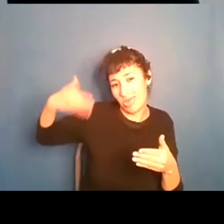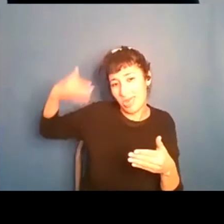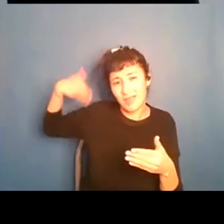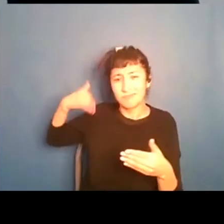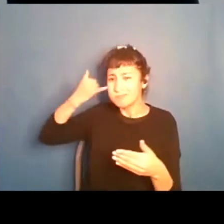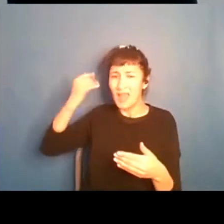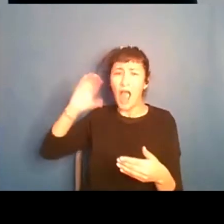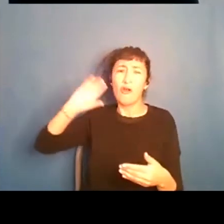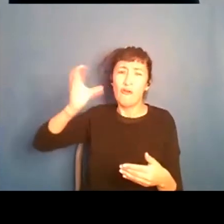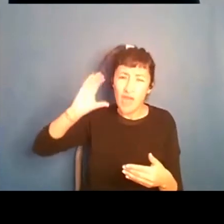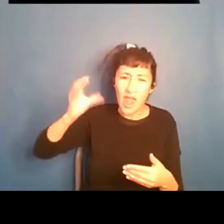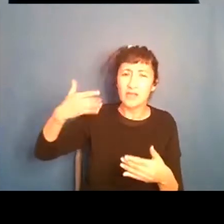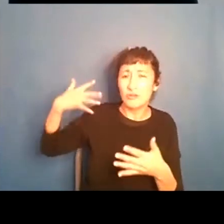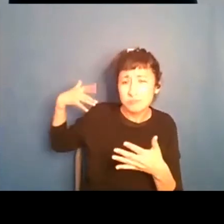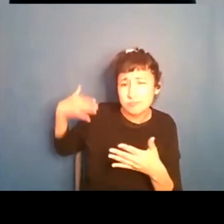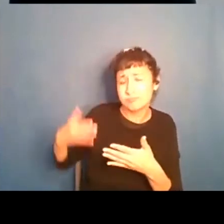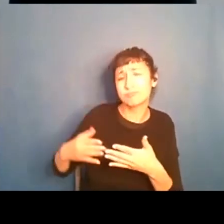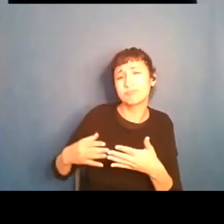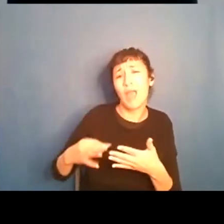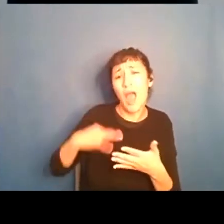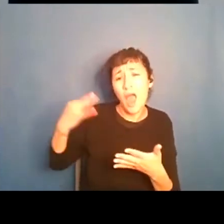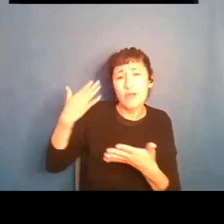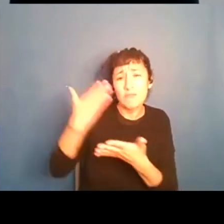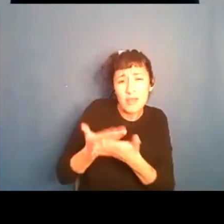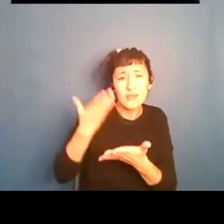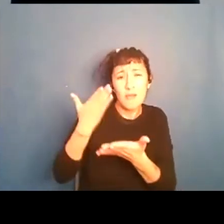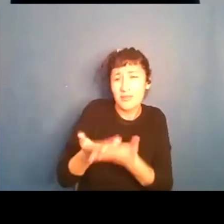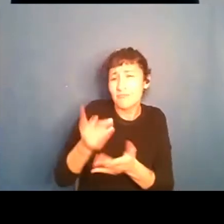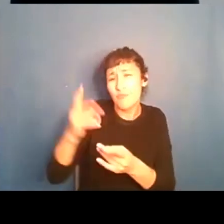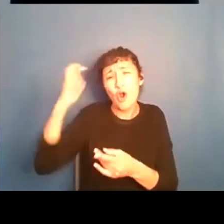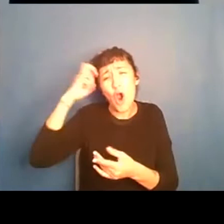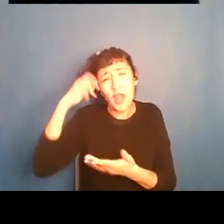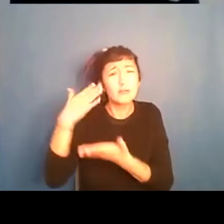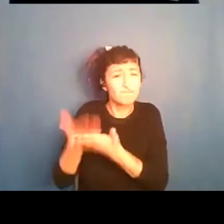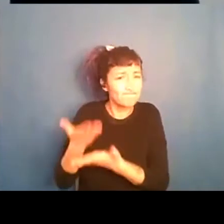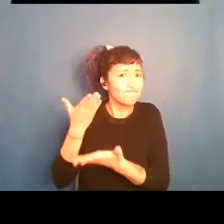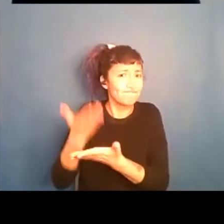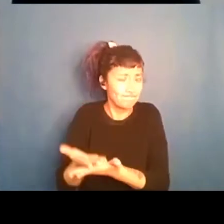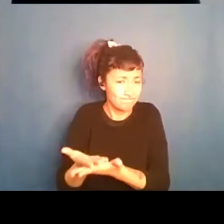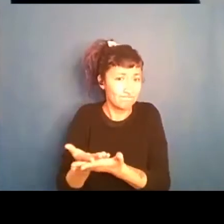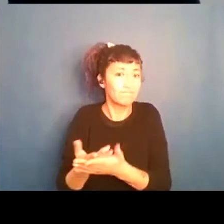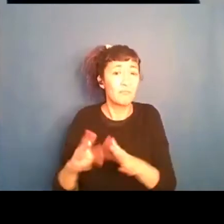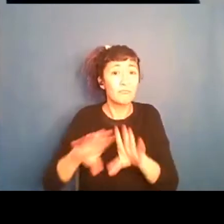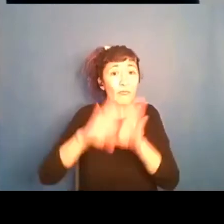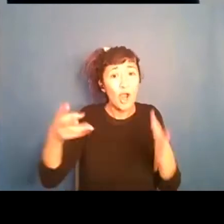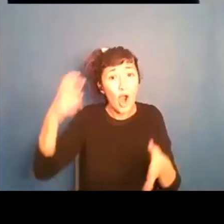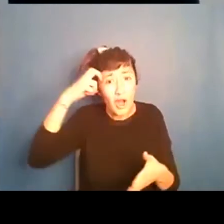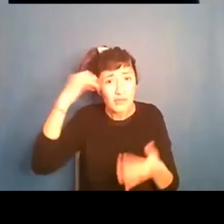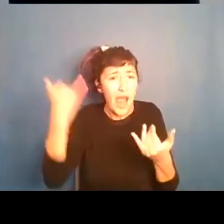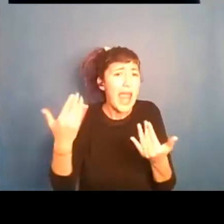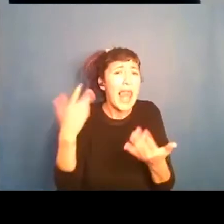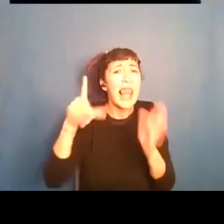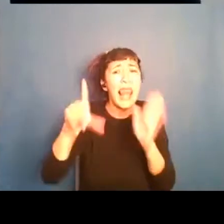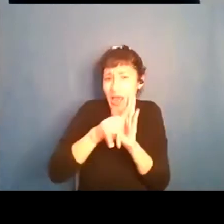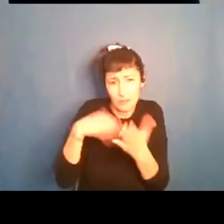de Sordos presentó dentro del Congreso. Dentro del Congreso hay ley presentada a través